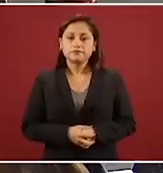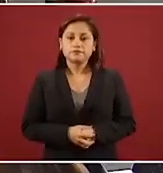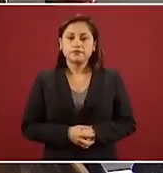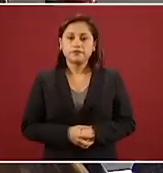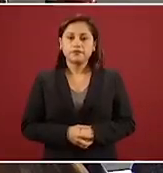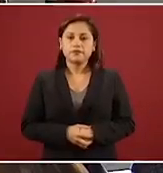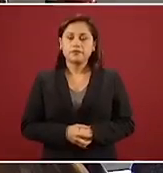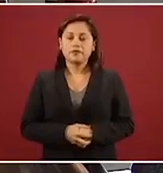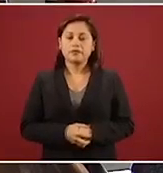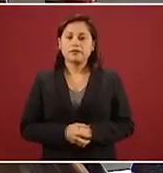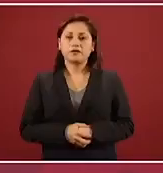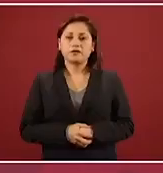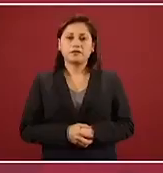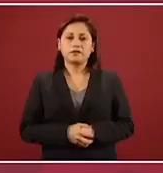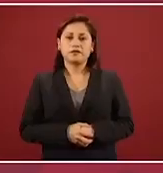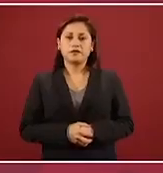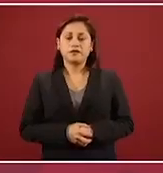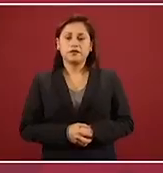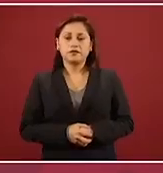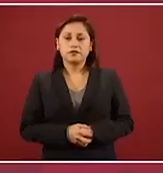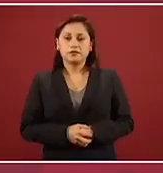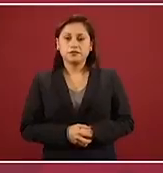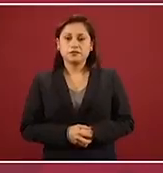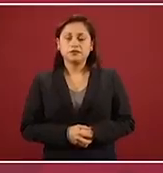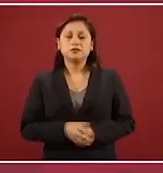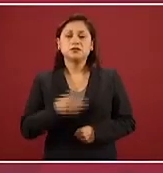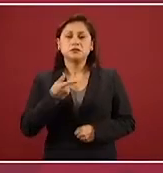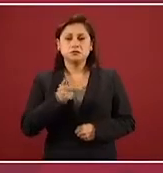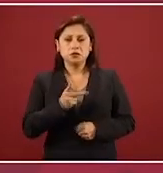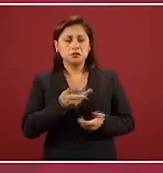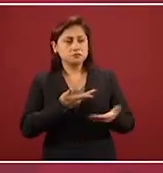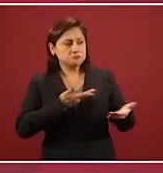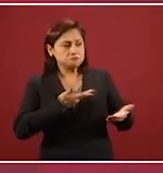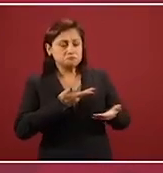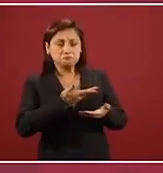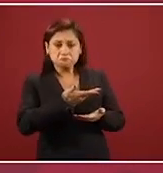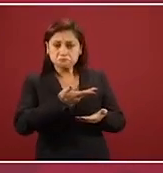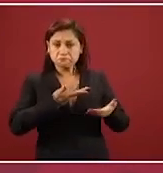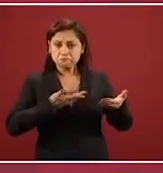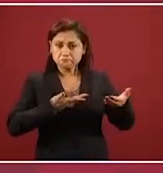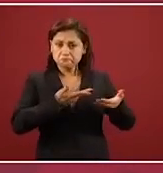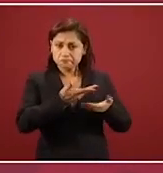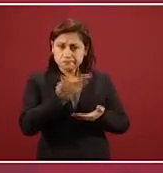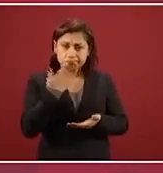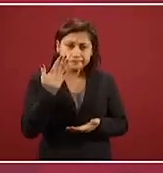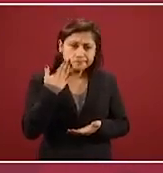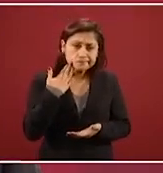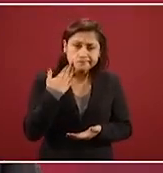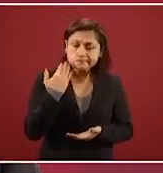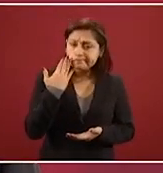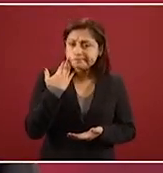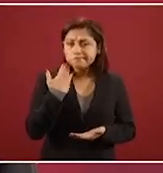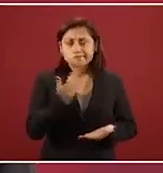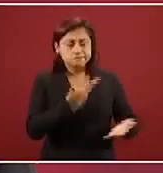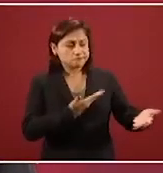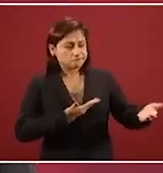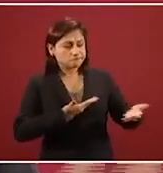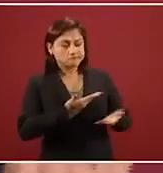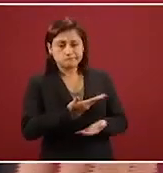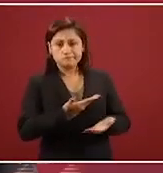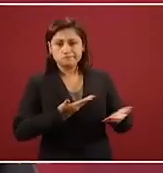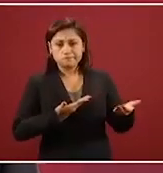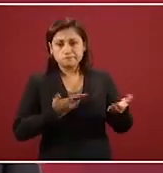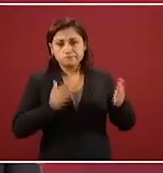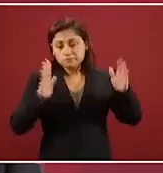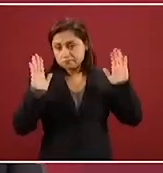Pero hemos tenido un buen trato, una buena relación de cooperación. Eso es lo que